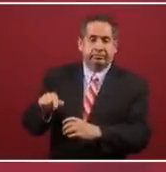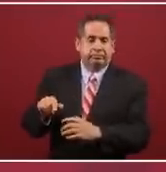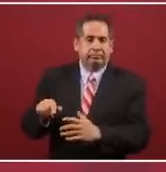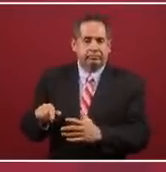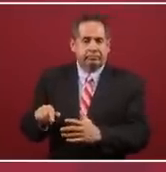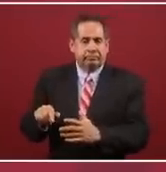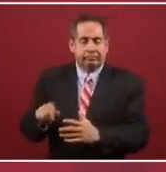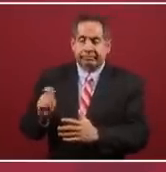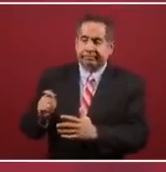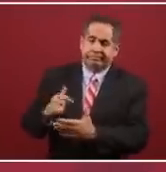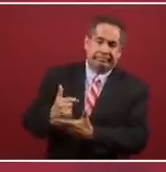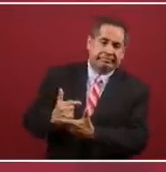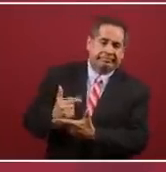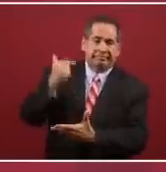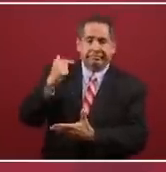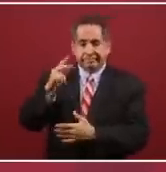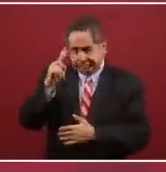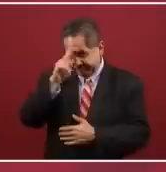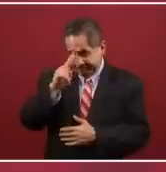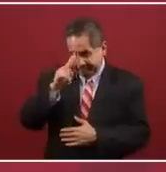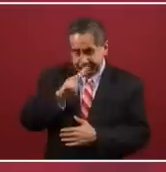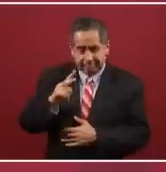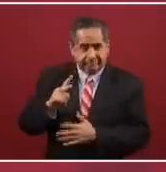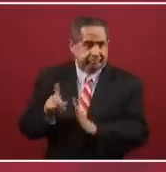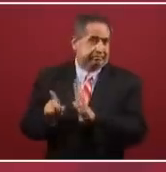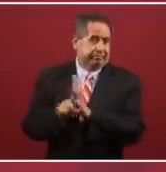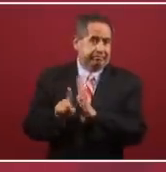por gravedad, alarma.